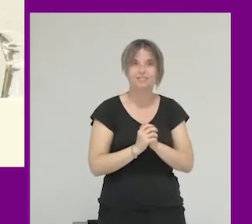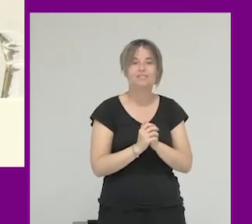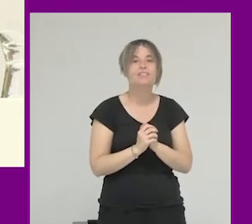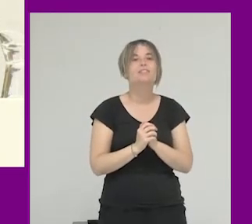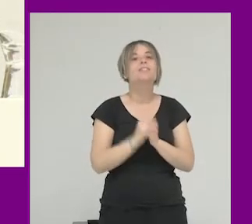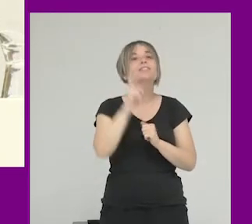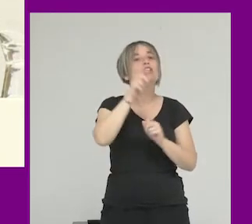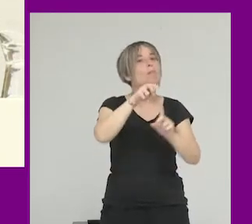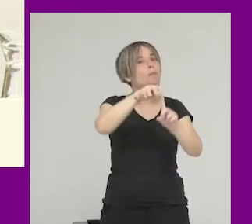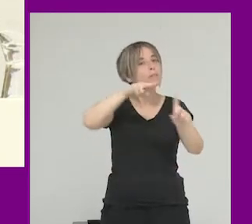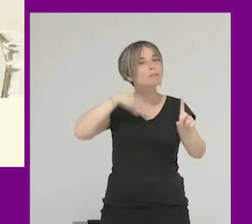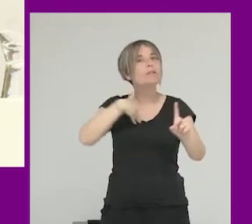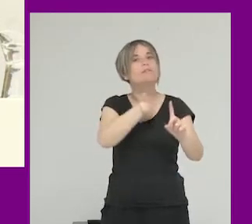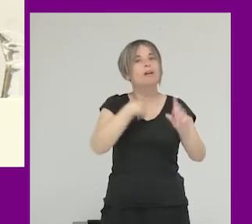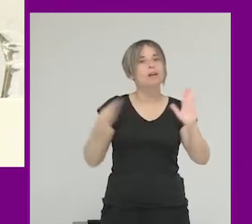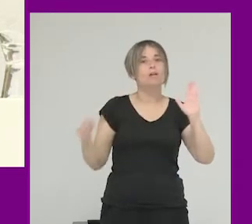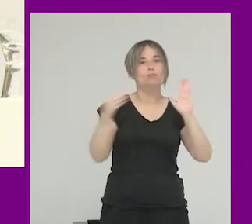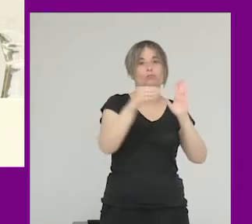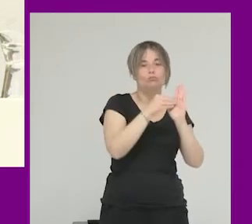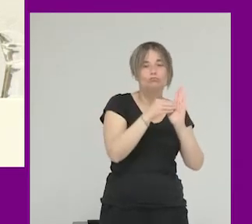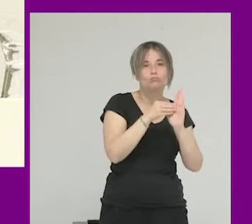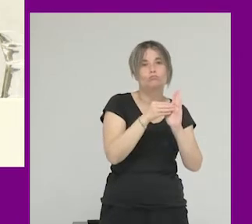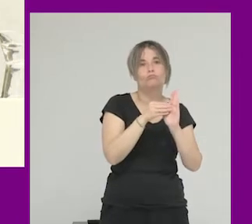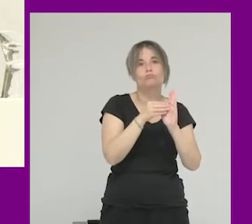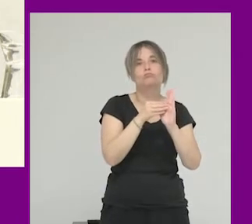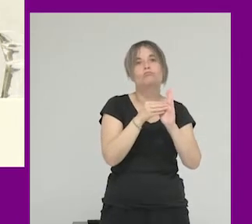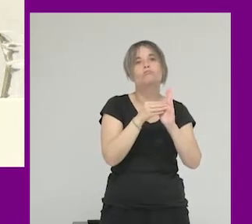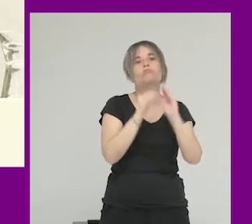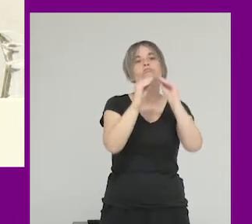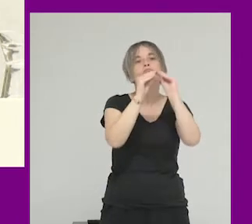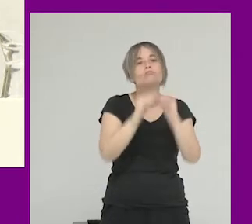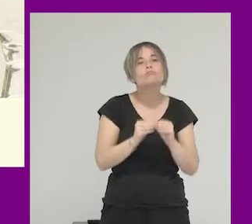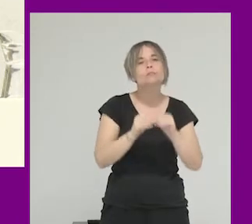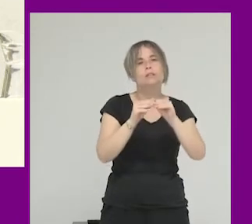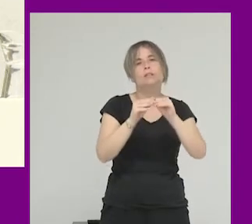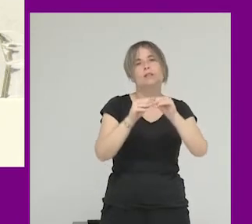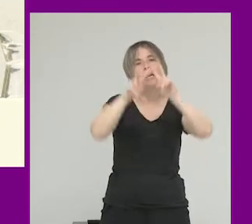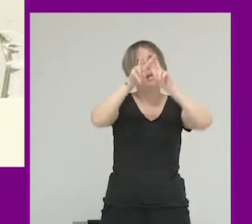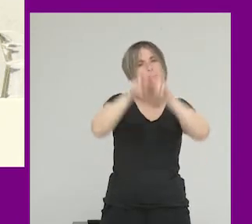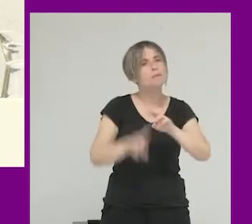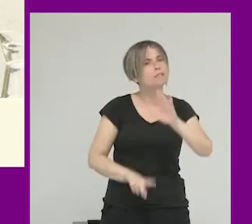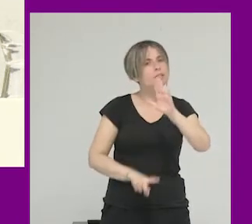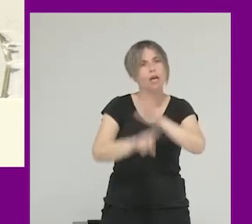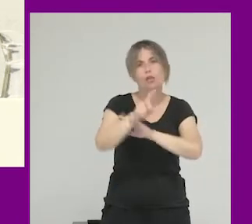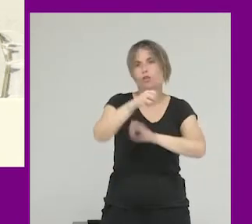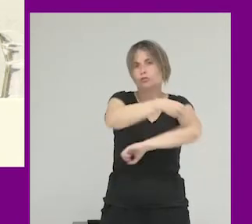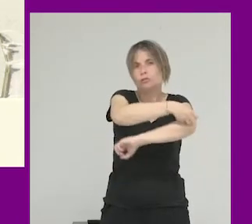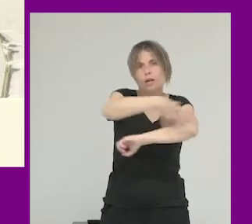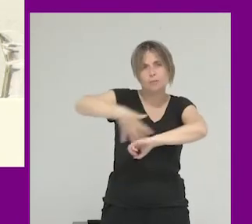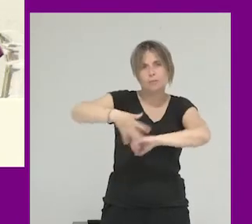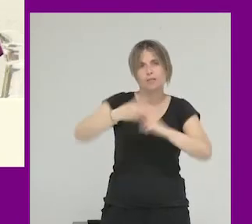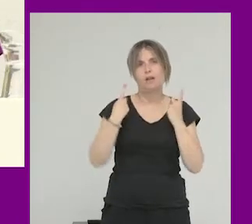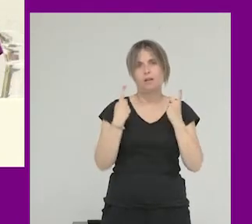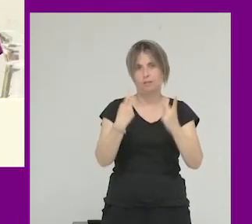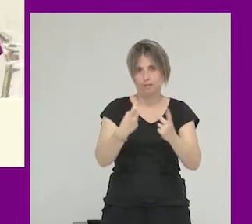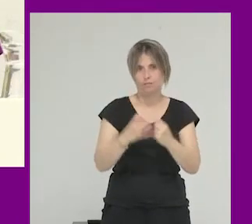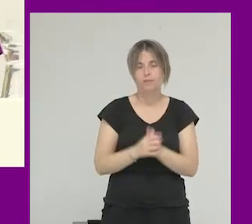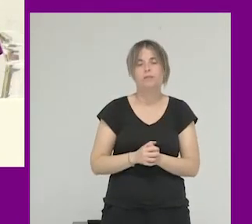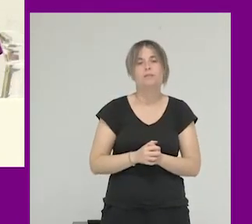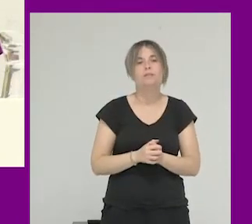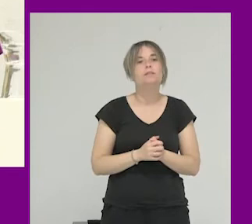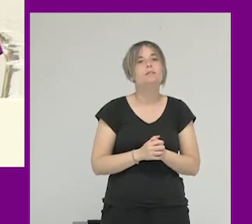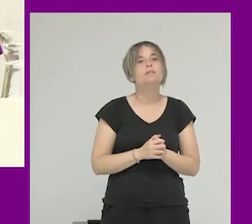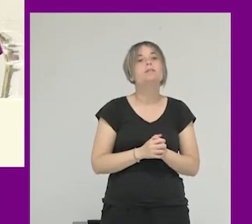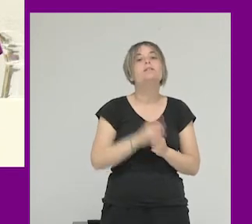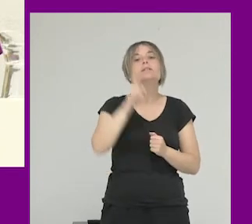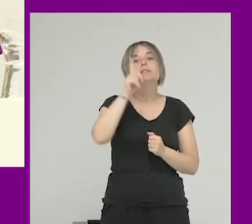la perspectiva de género en el desarrollo de la investigación de manera transversal. Y también en